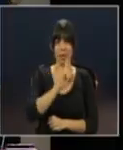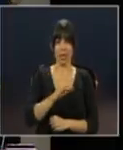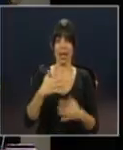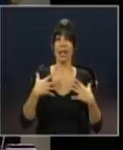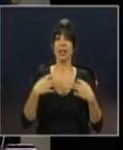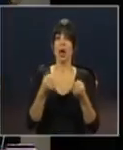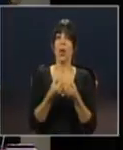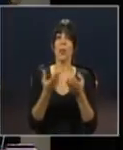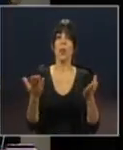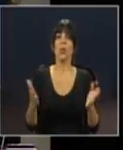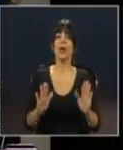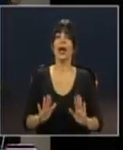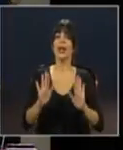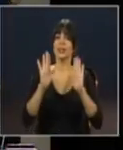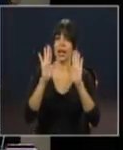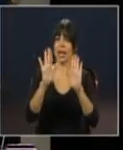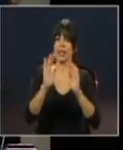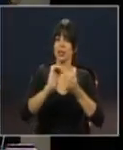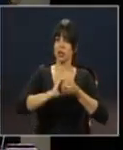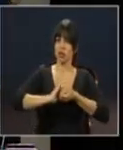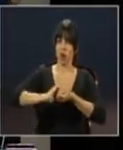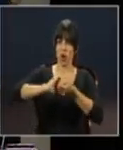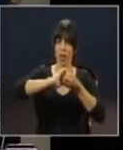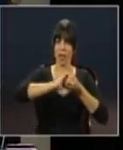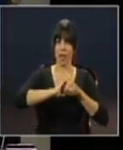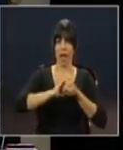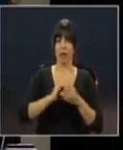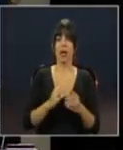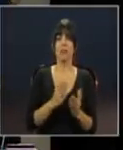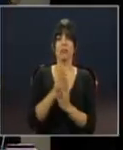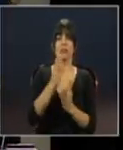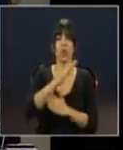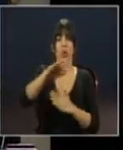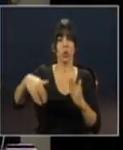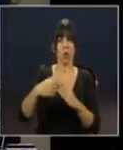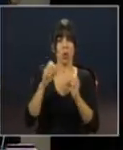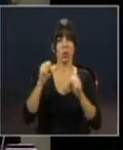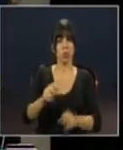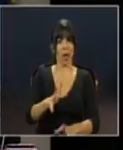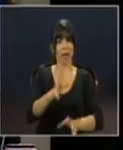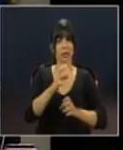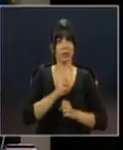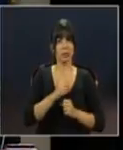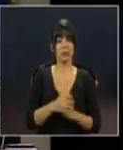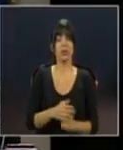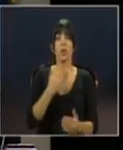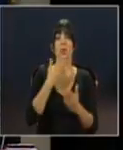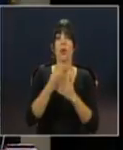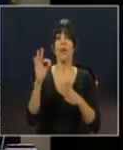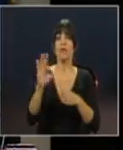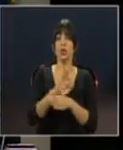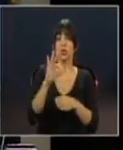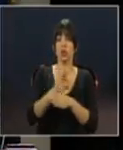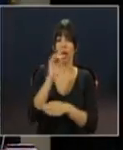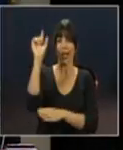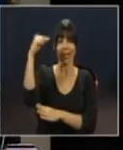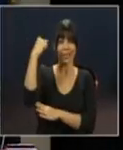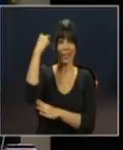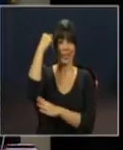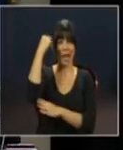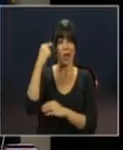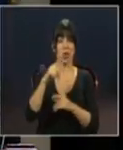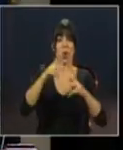salud pública de excelencia, solidaria y de acceso universal. Asegurar el correcto funcionamiento del Estado en